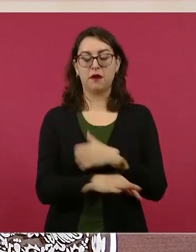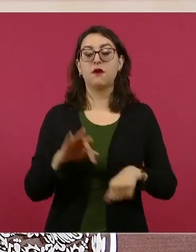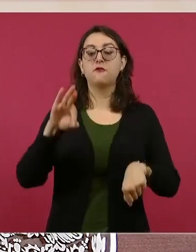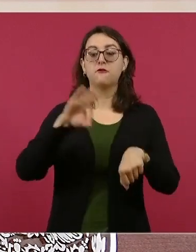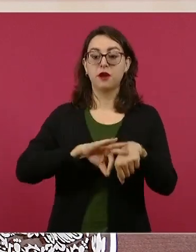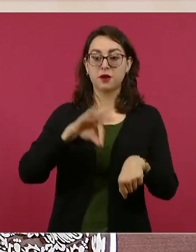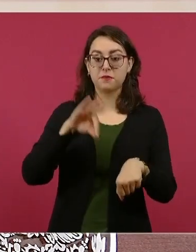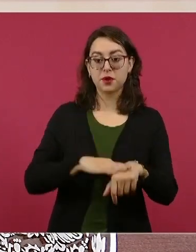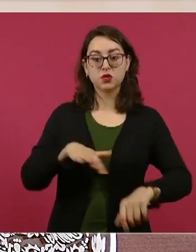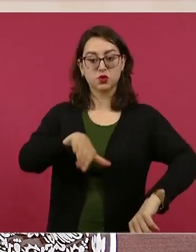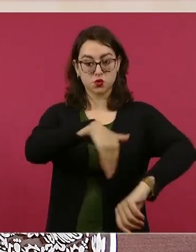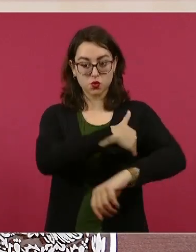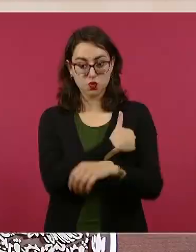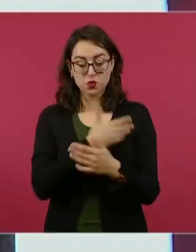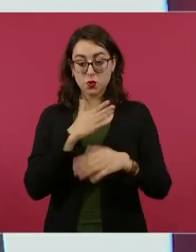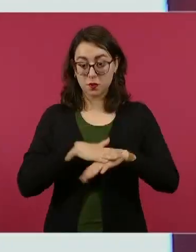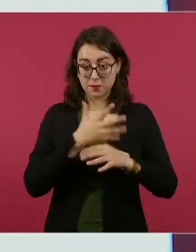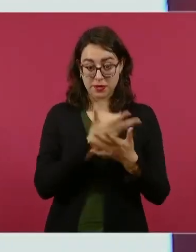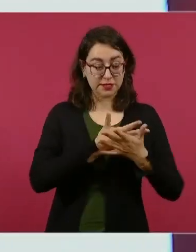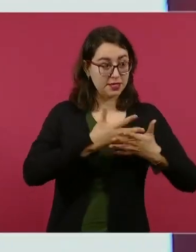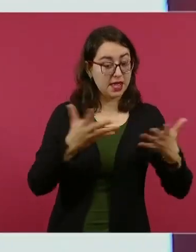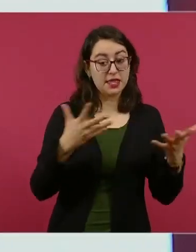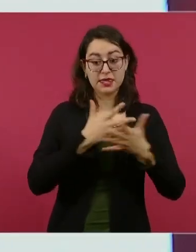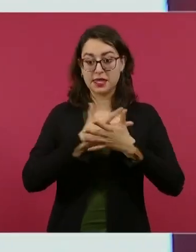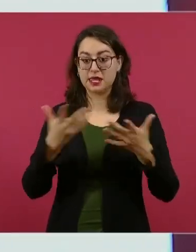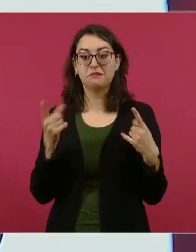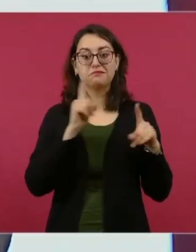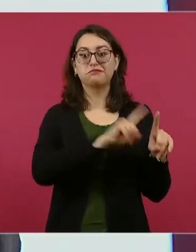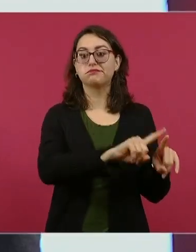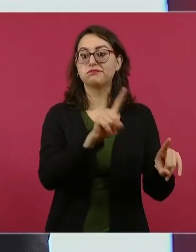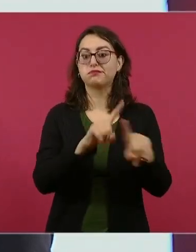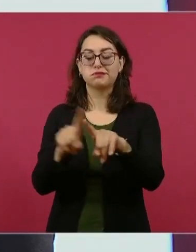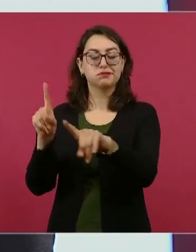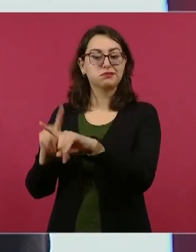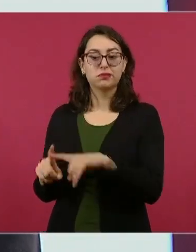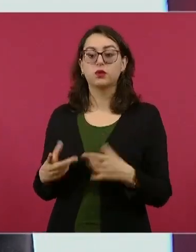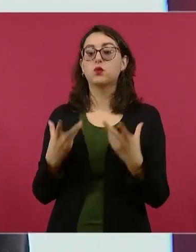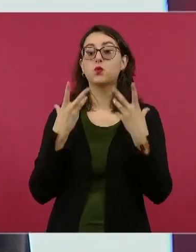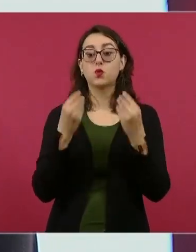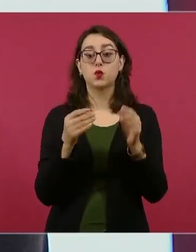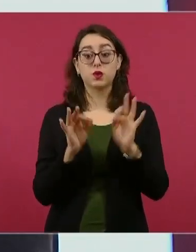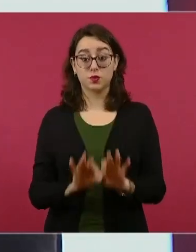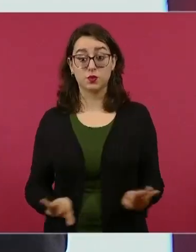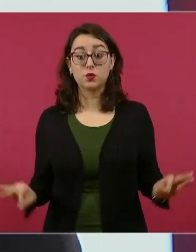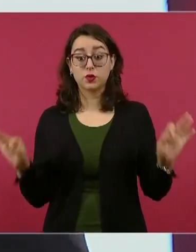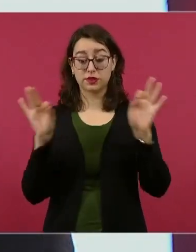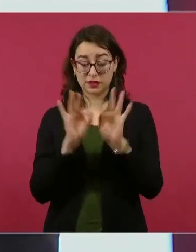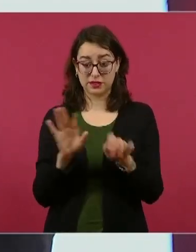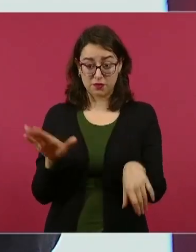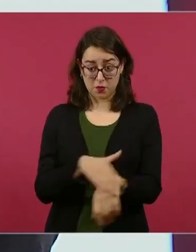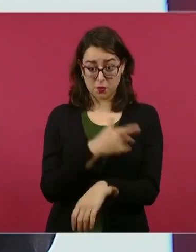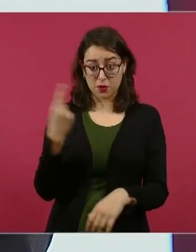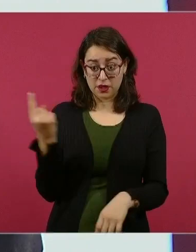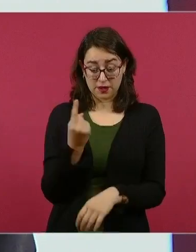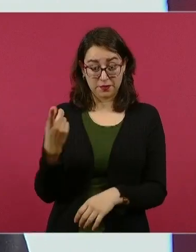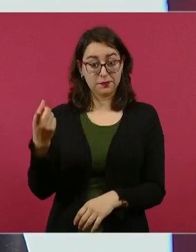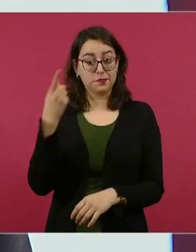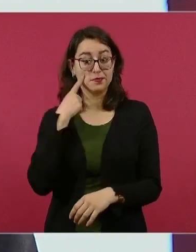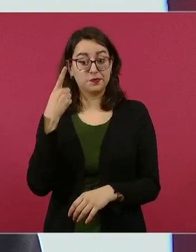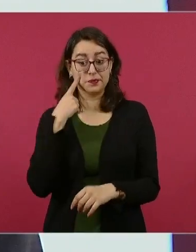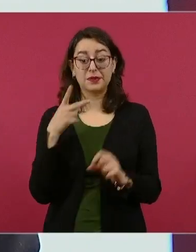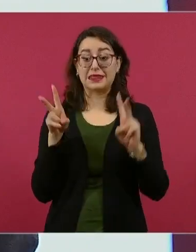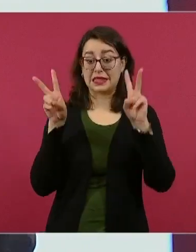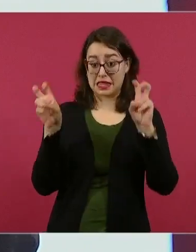almacén, adecuación de residencias médicas. Esto es muy importante porque uno de los temas en donde el doctor Alcocer nos ha puesto a todo el sector